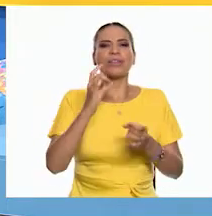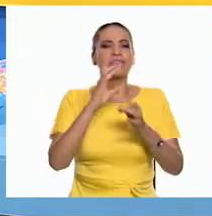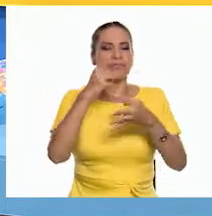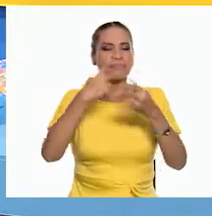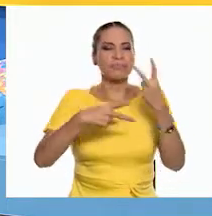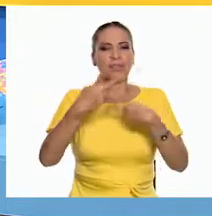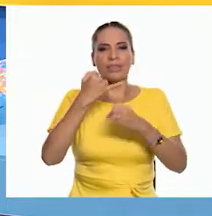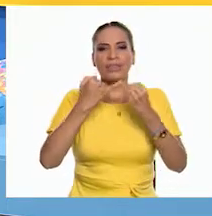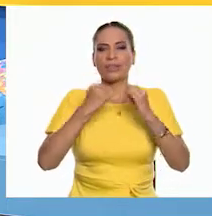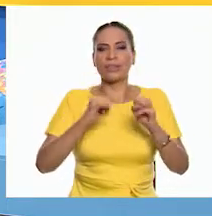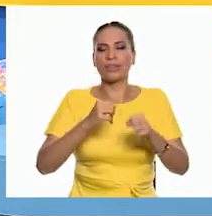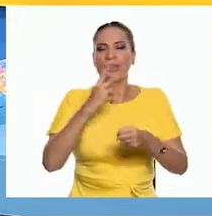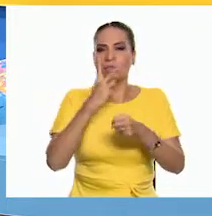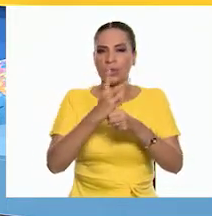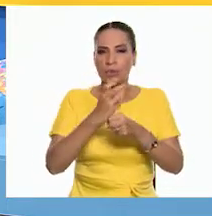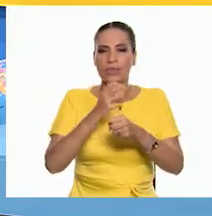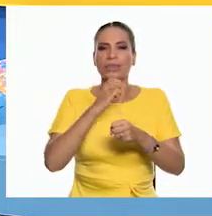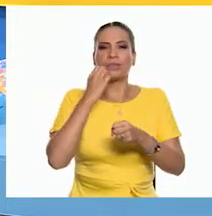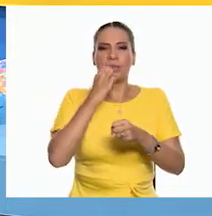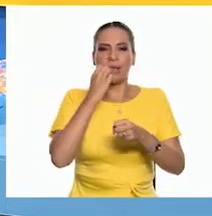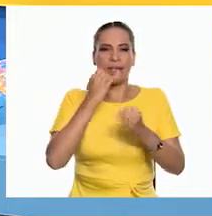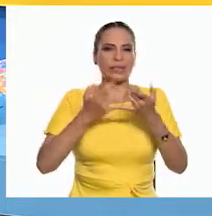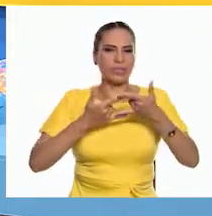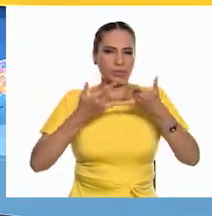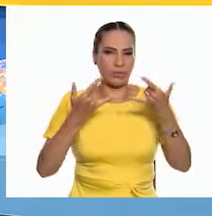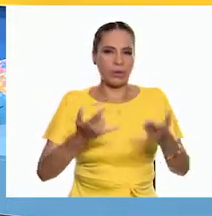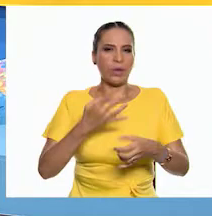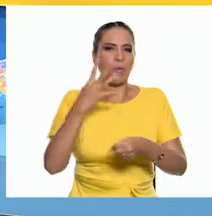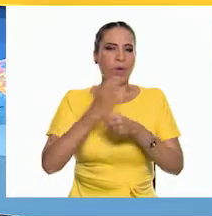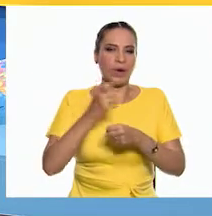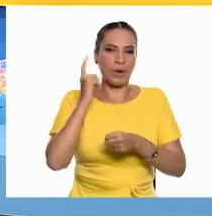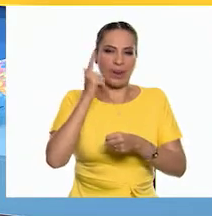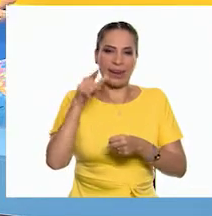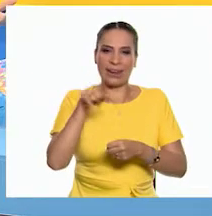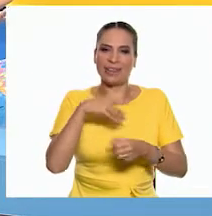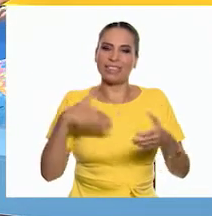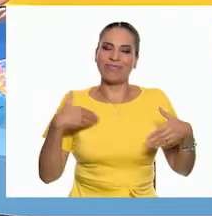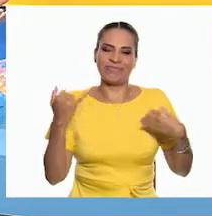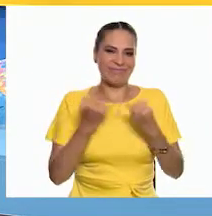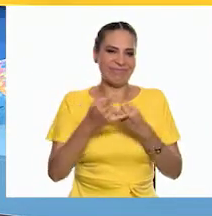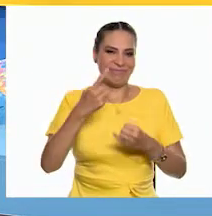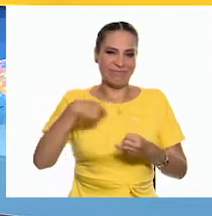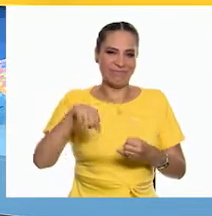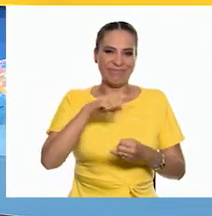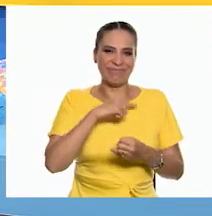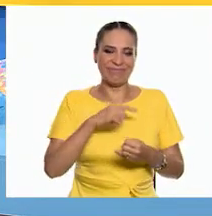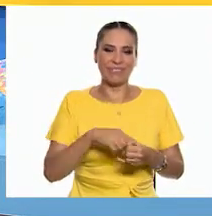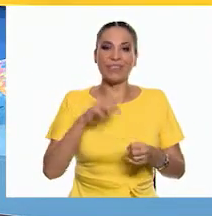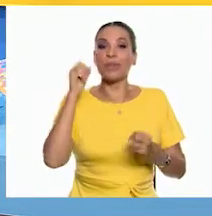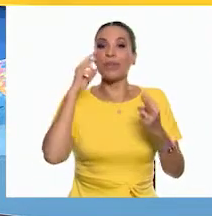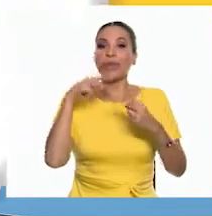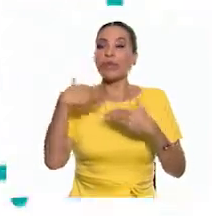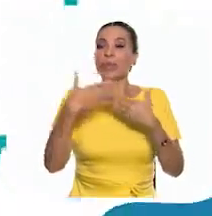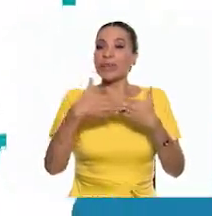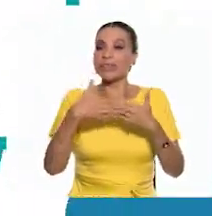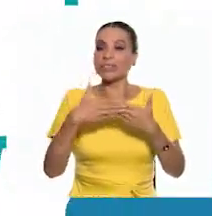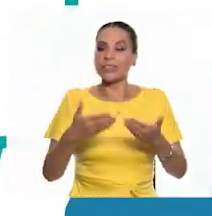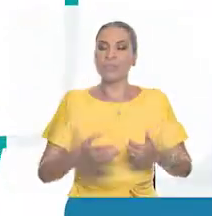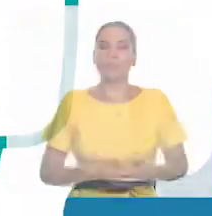la Independencia 2 de Historia de cuarto grado y espero que lo hayan disfrutado tanto como nosotras. Nos vemos en la